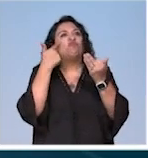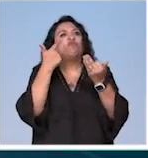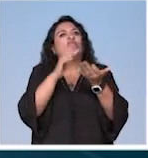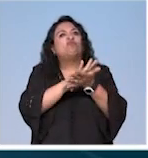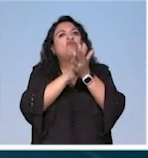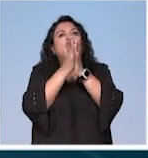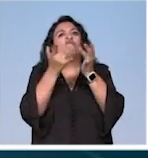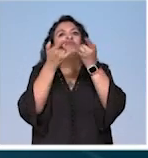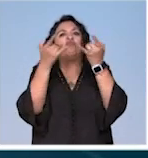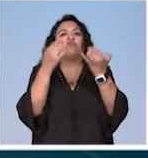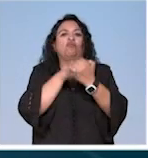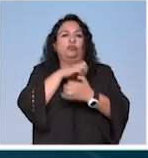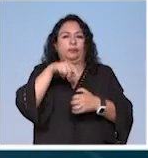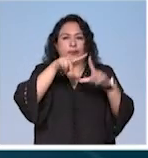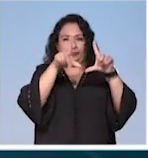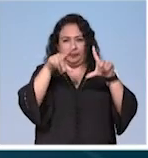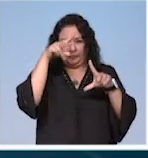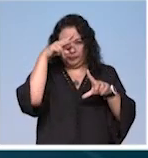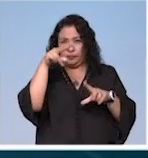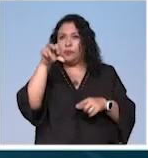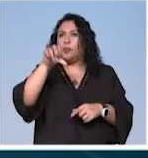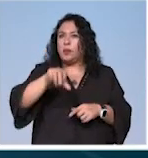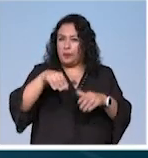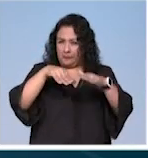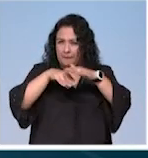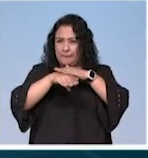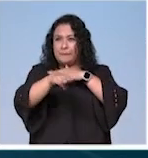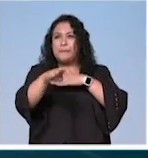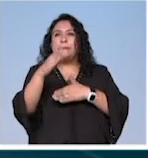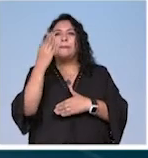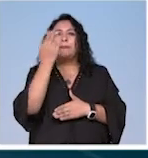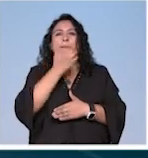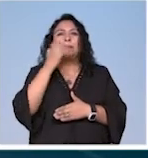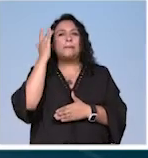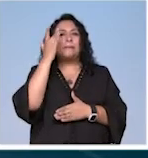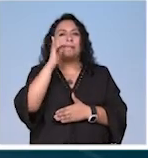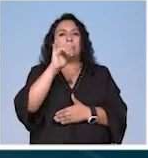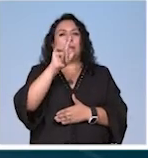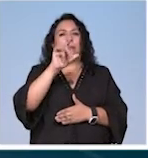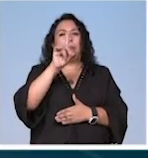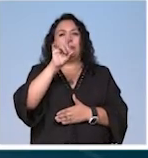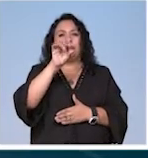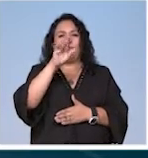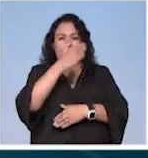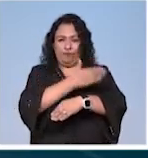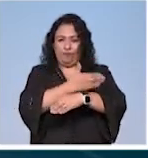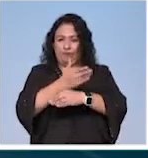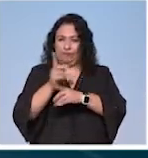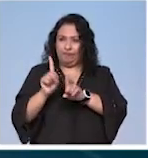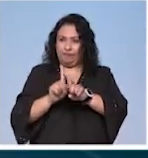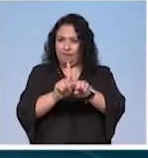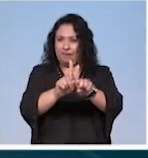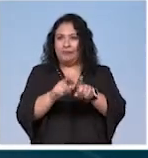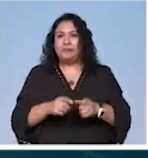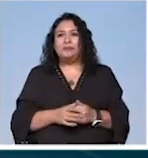de la educación en nuestro país. Hoy nos adentraremos en el Colegio de San Ildefonso. Acompáñenme.